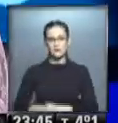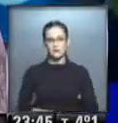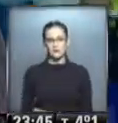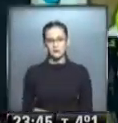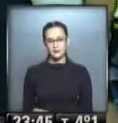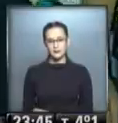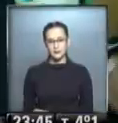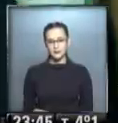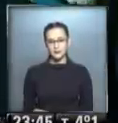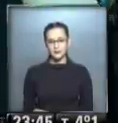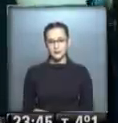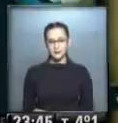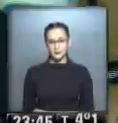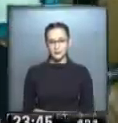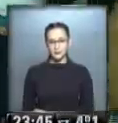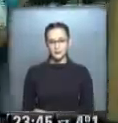Argentina.